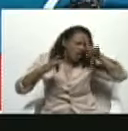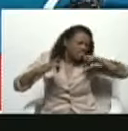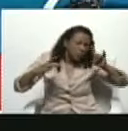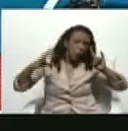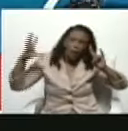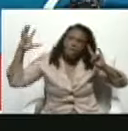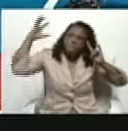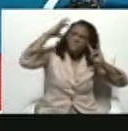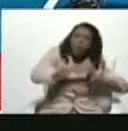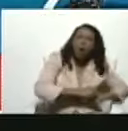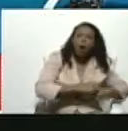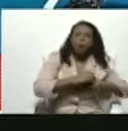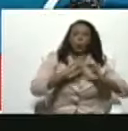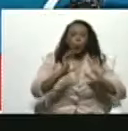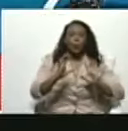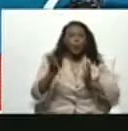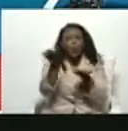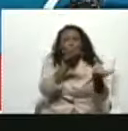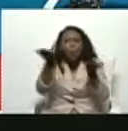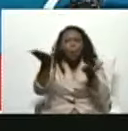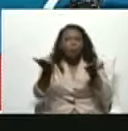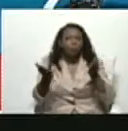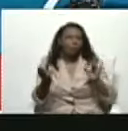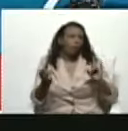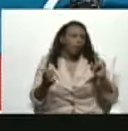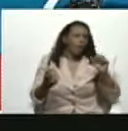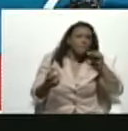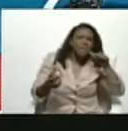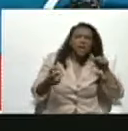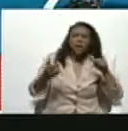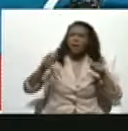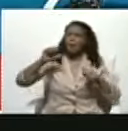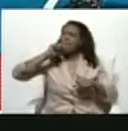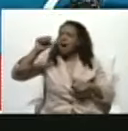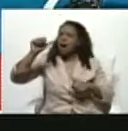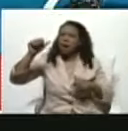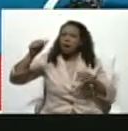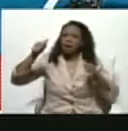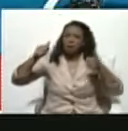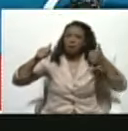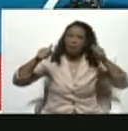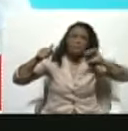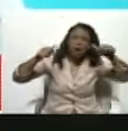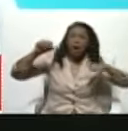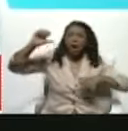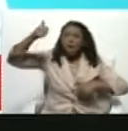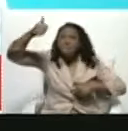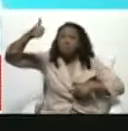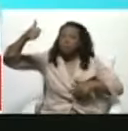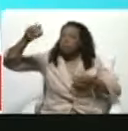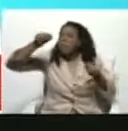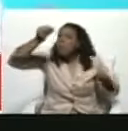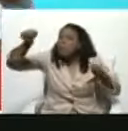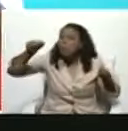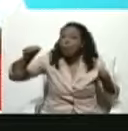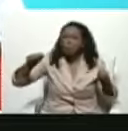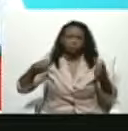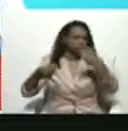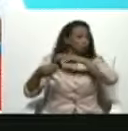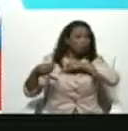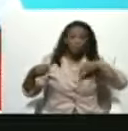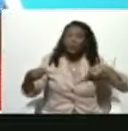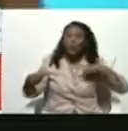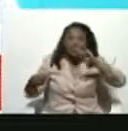maravilla de ser como parte de ambos bandos, ¿no? Exactamente, mira, porque mira, ahí la cuestión es que nosotros